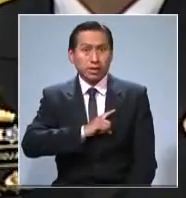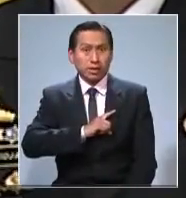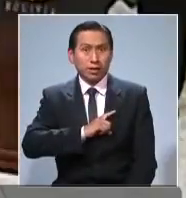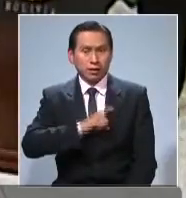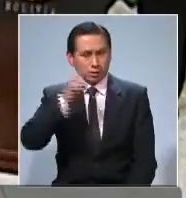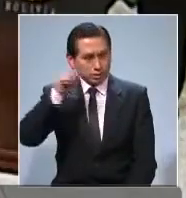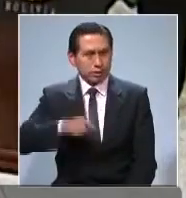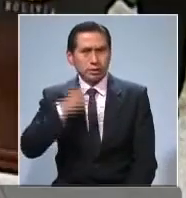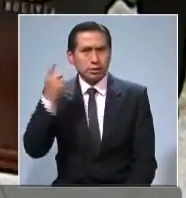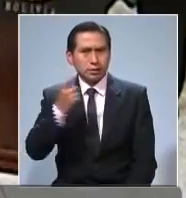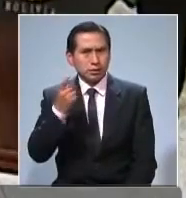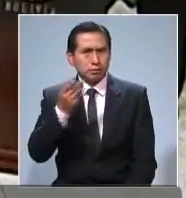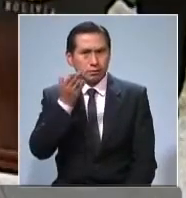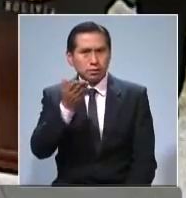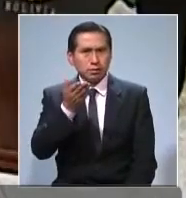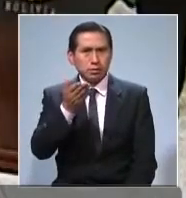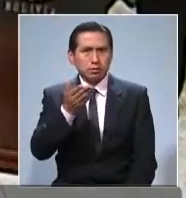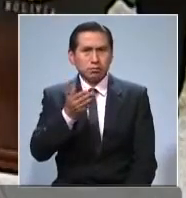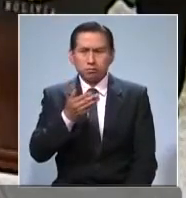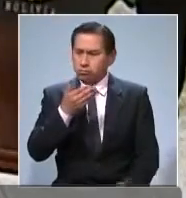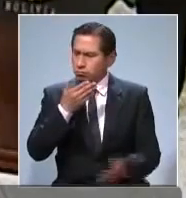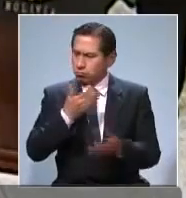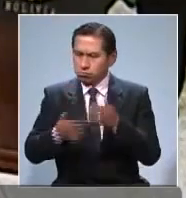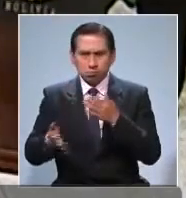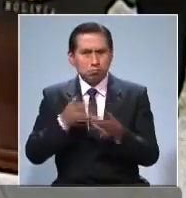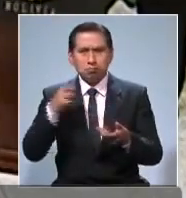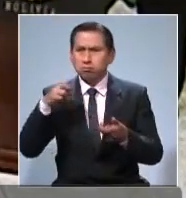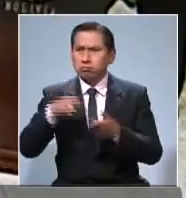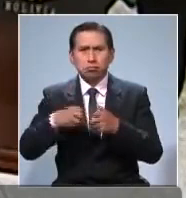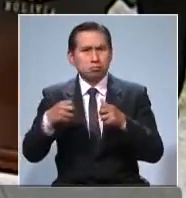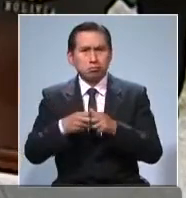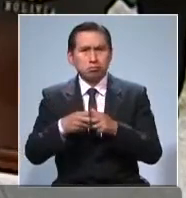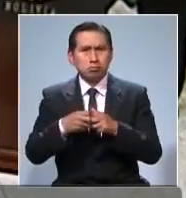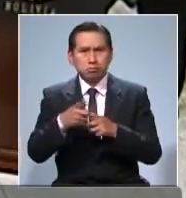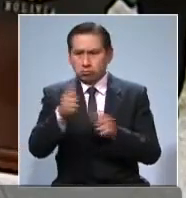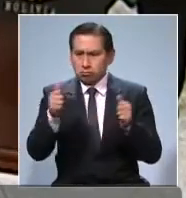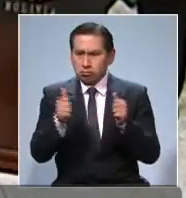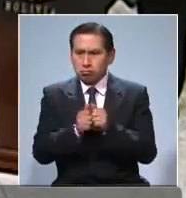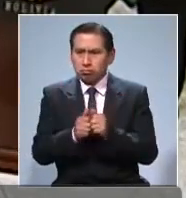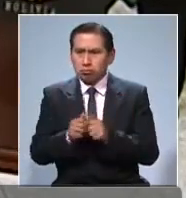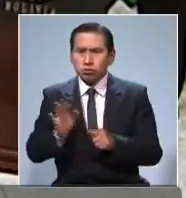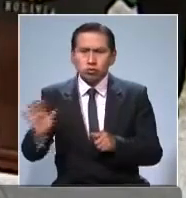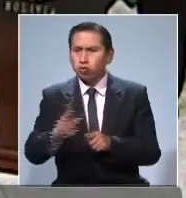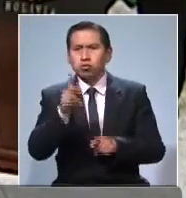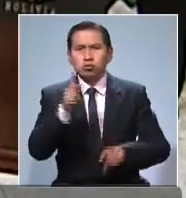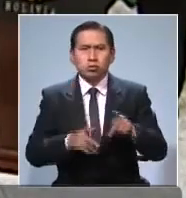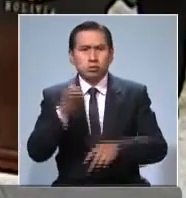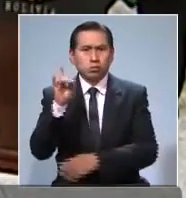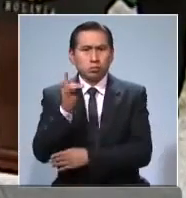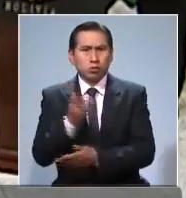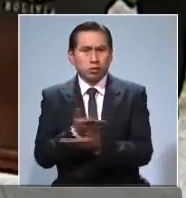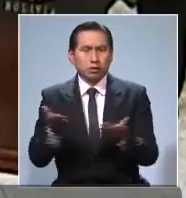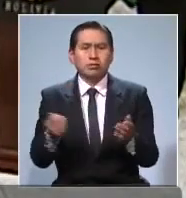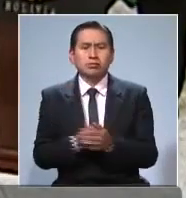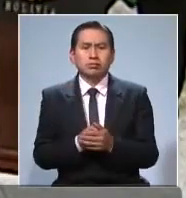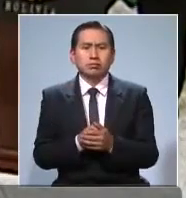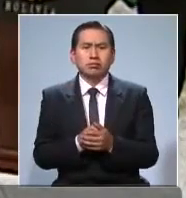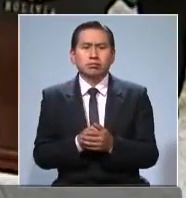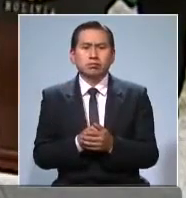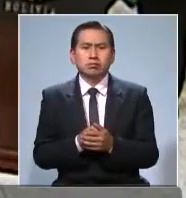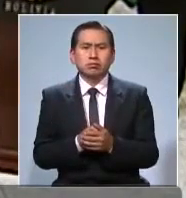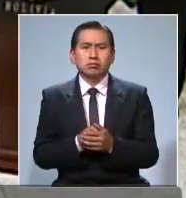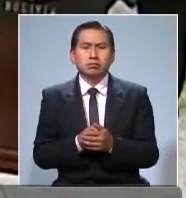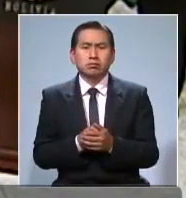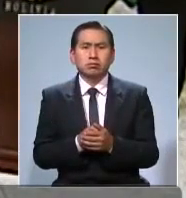estar siempre, pase lo que pase, al lado de su pueblo y del